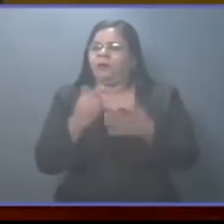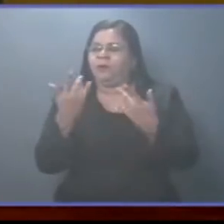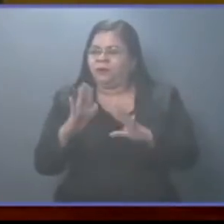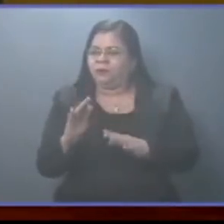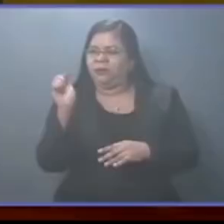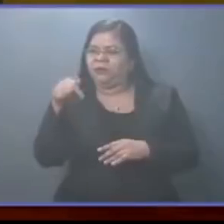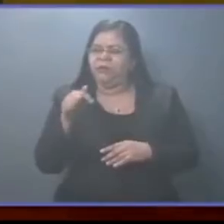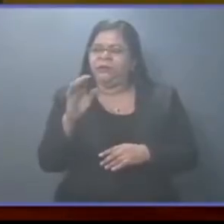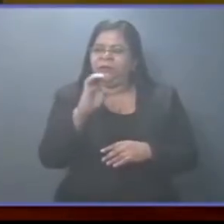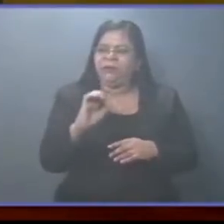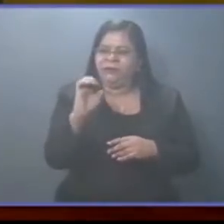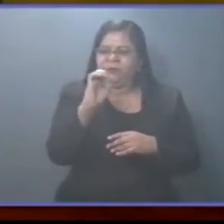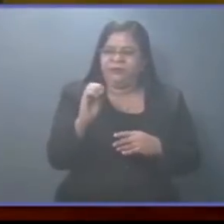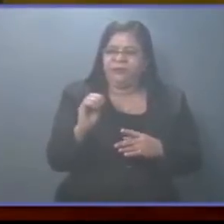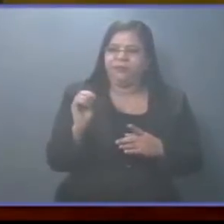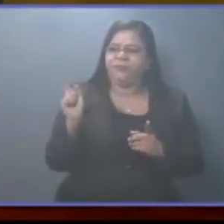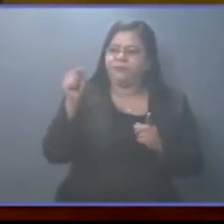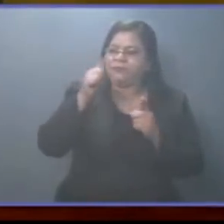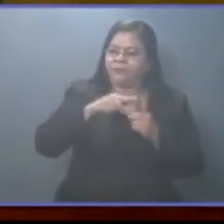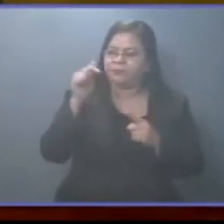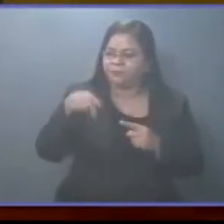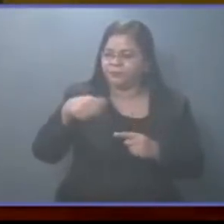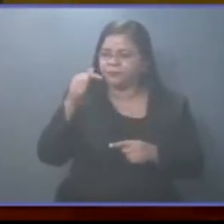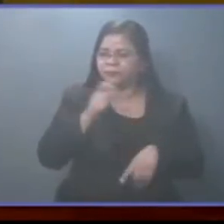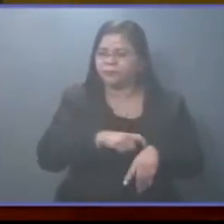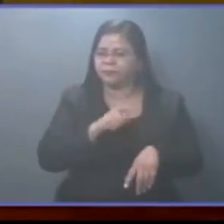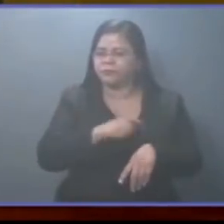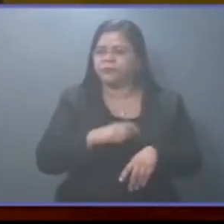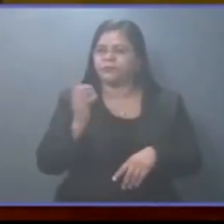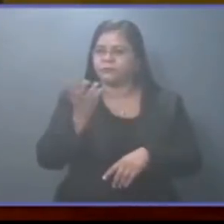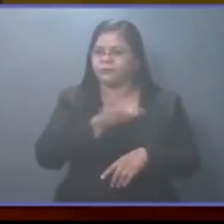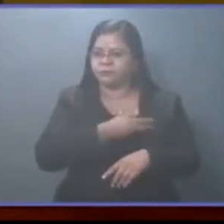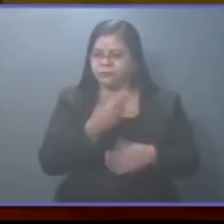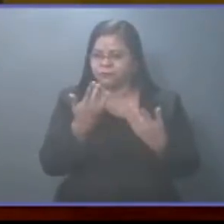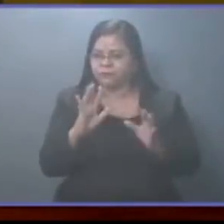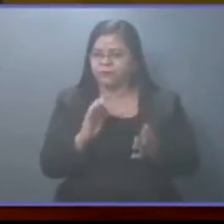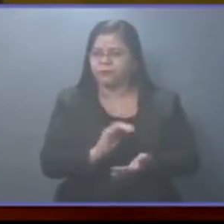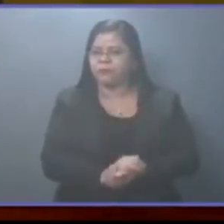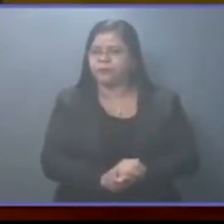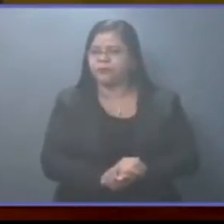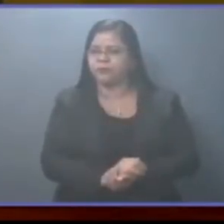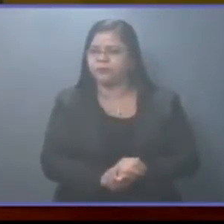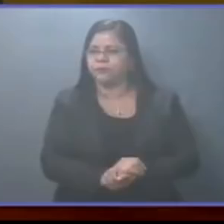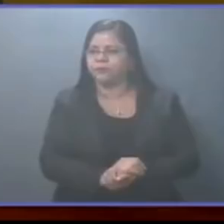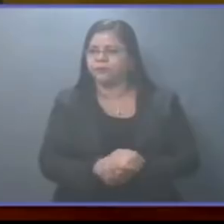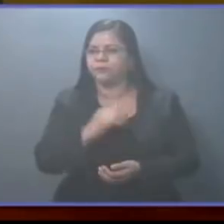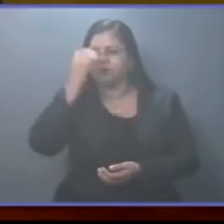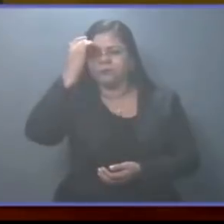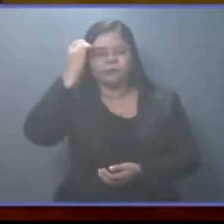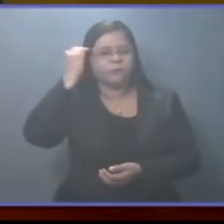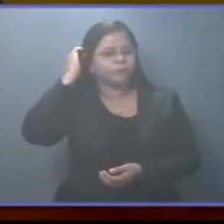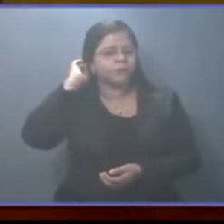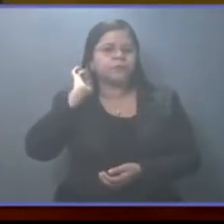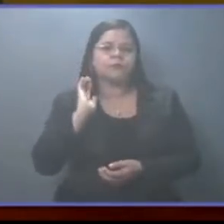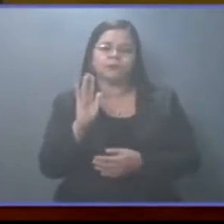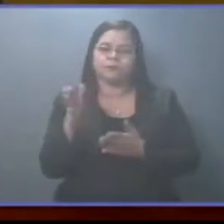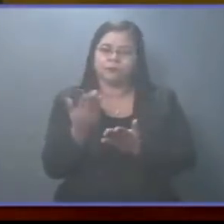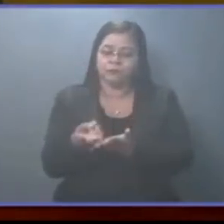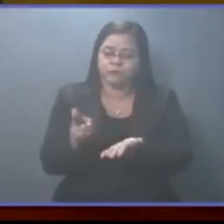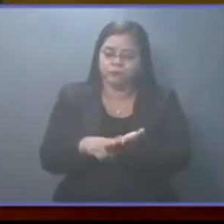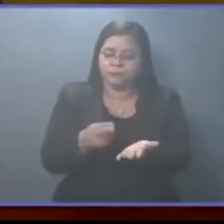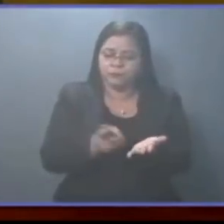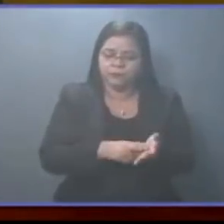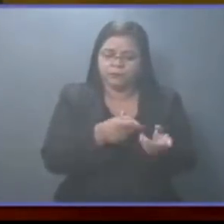enero de 2021 hasta esta fecha haciendo la impresión o la administración de contratos